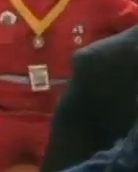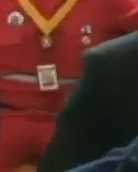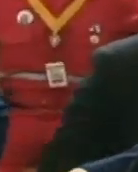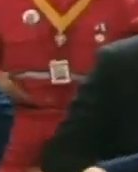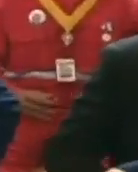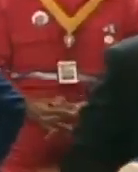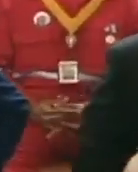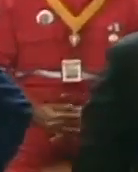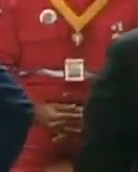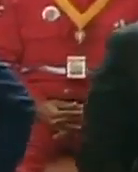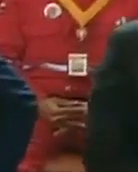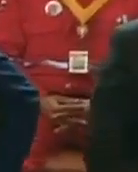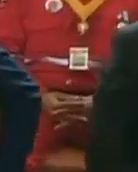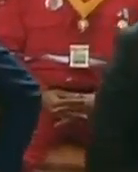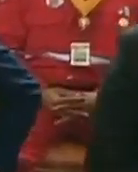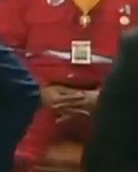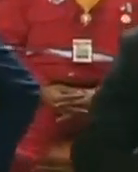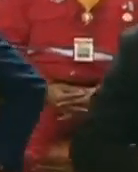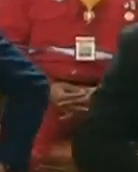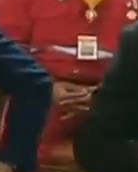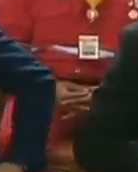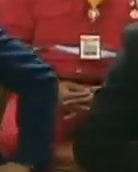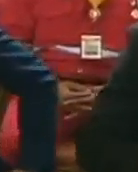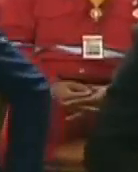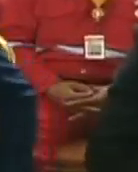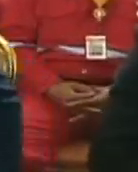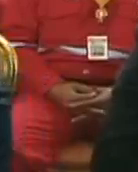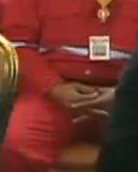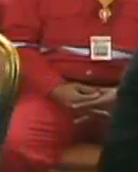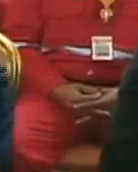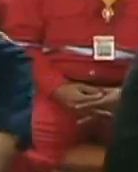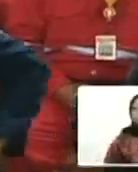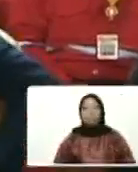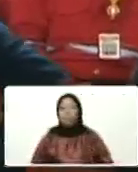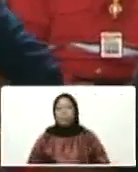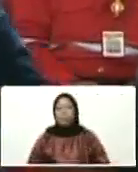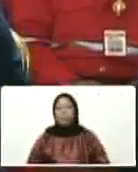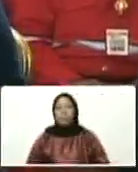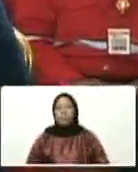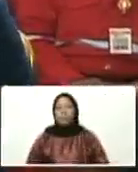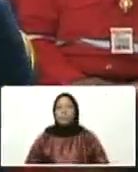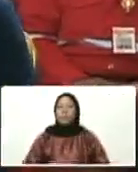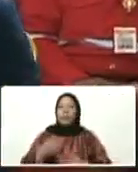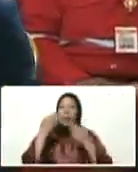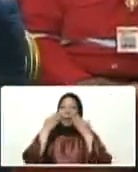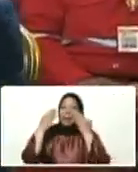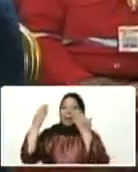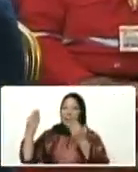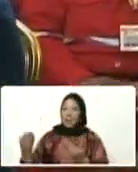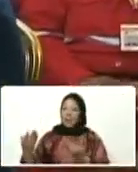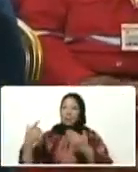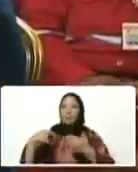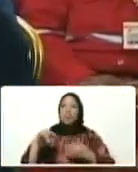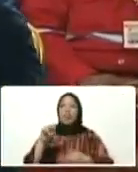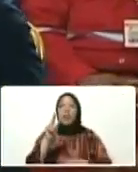entre ambas naciones. Entrega del sable victorioso de Carabobo e imposición de la condecoración Orden Francisco de Miranda en su segunda